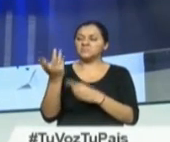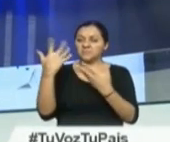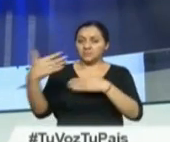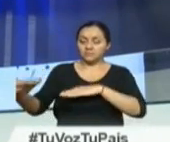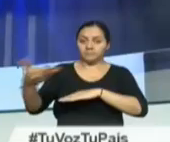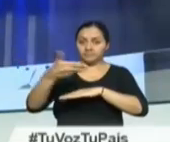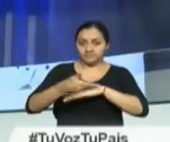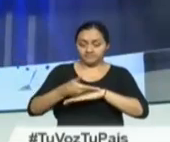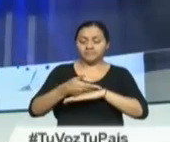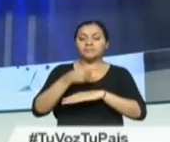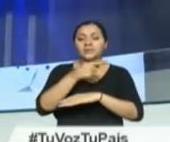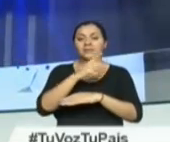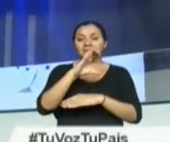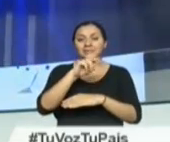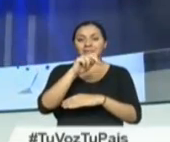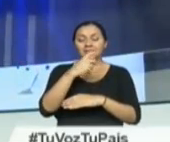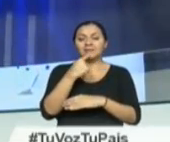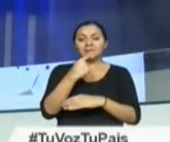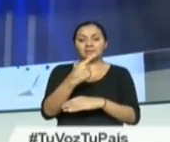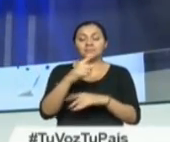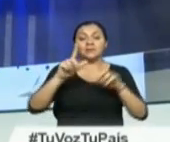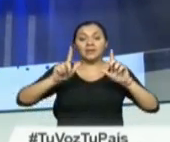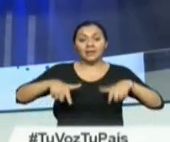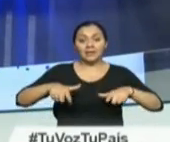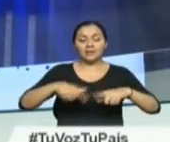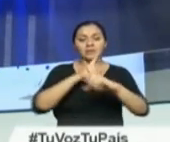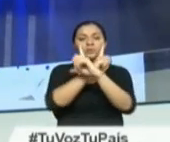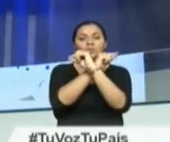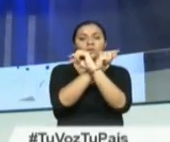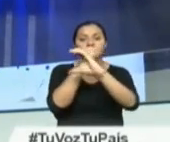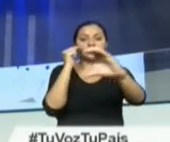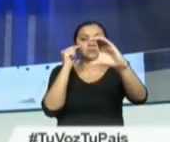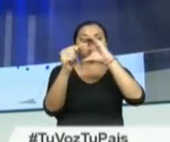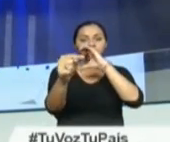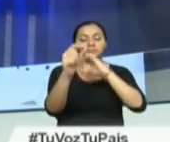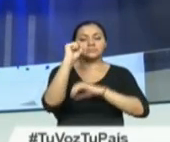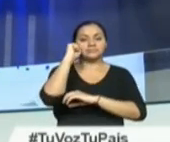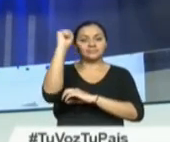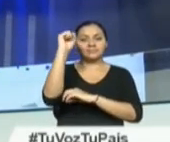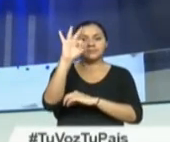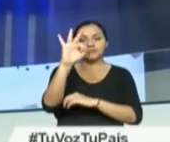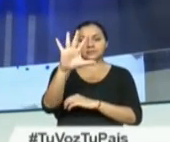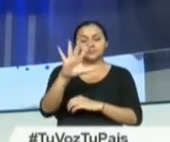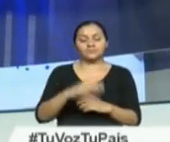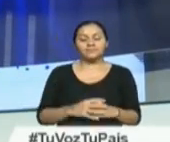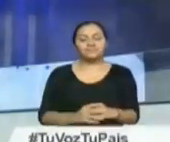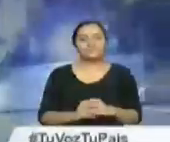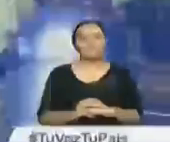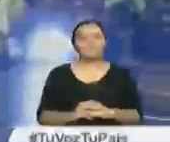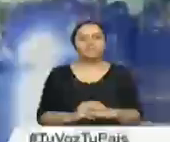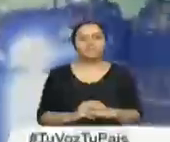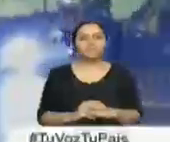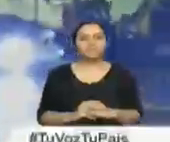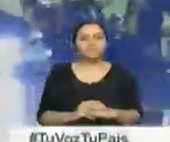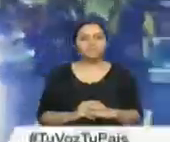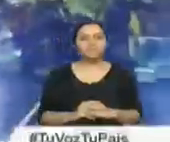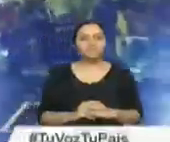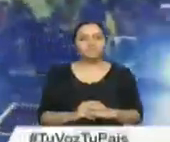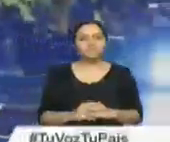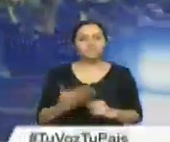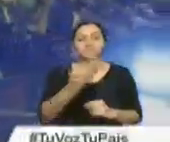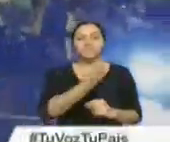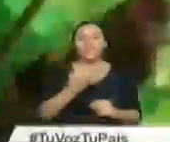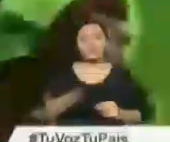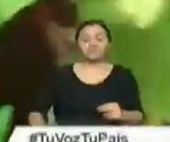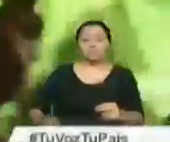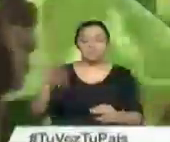presidente electo Lenín Moreno se pronunció en su cuenta de Twitter sobre la victoria de Alianza País. El presidente